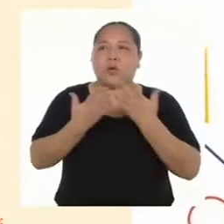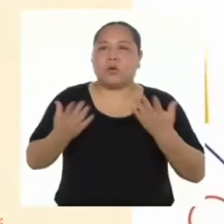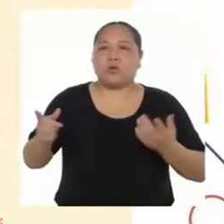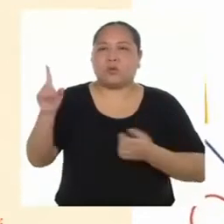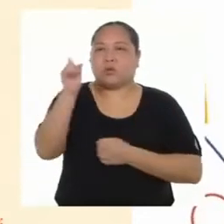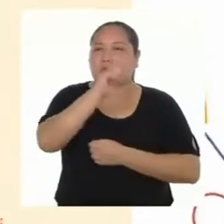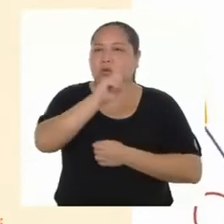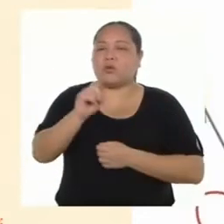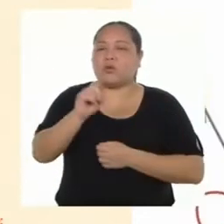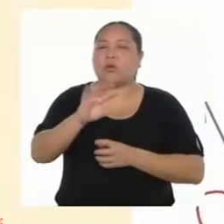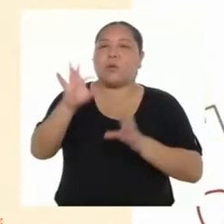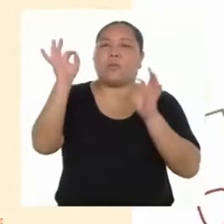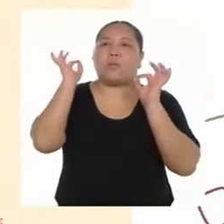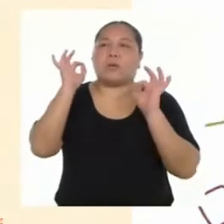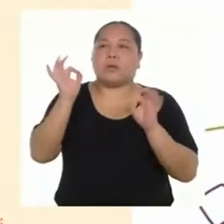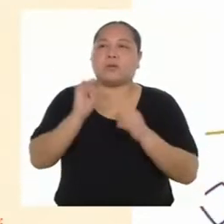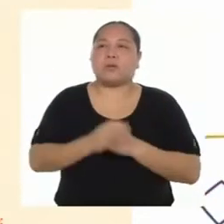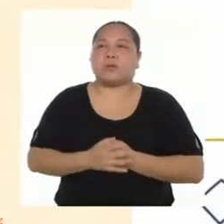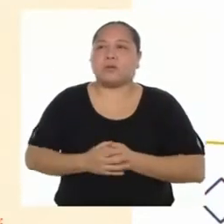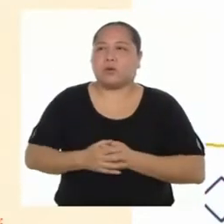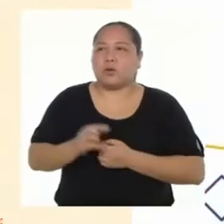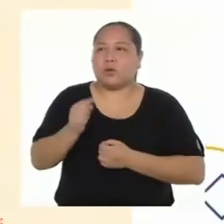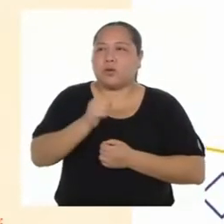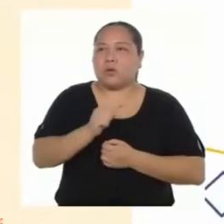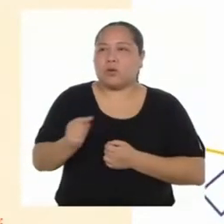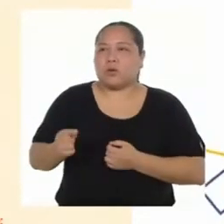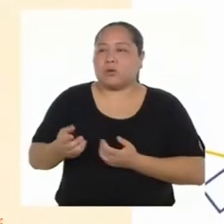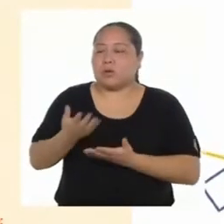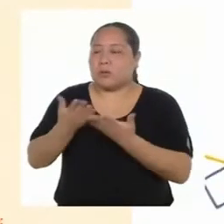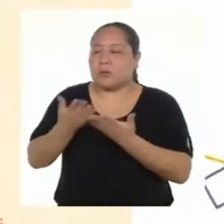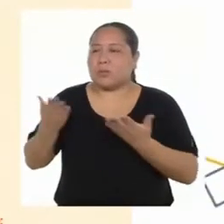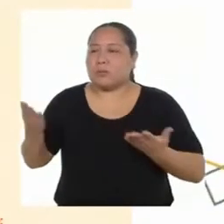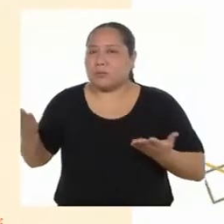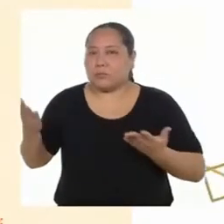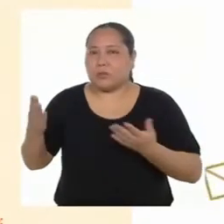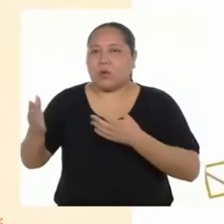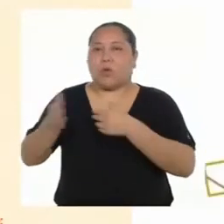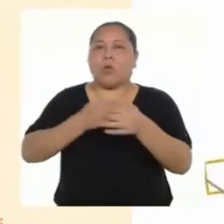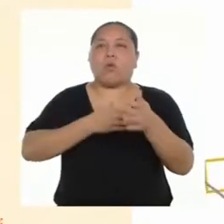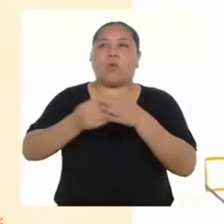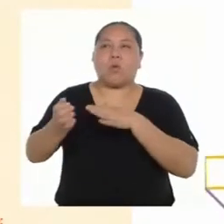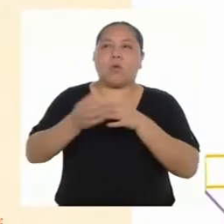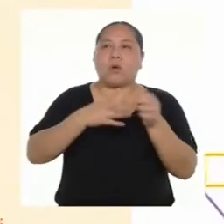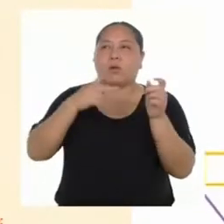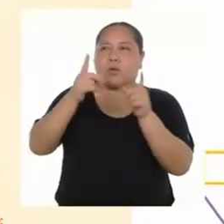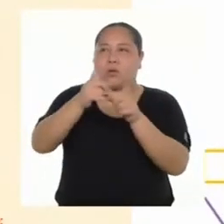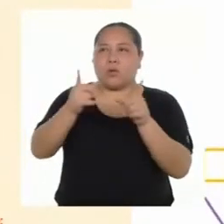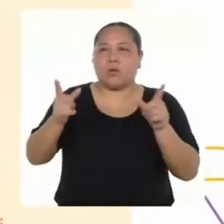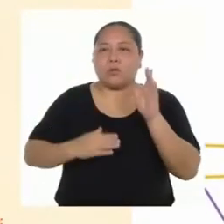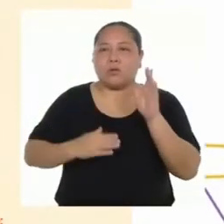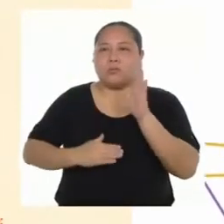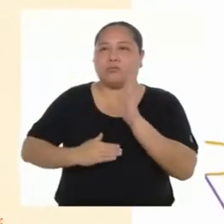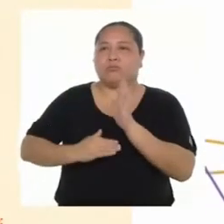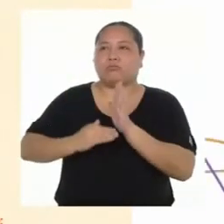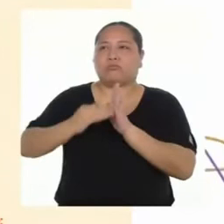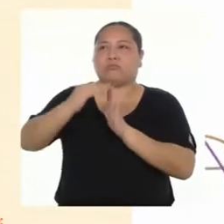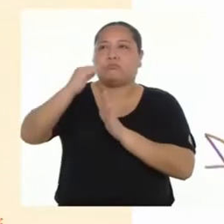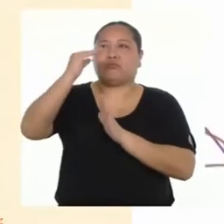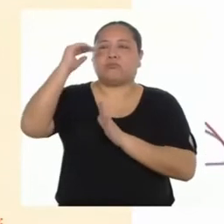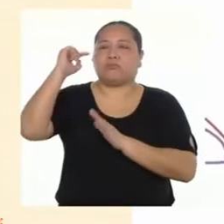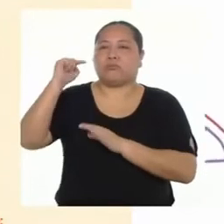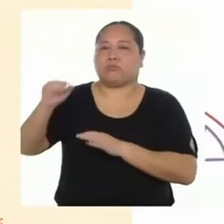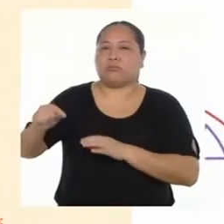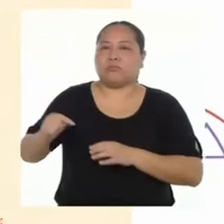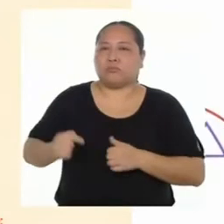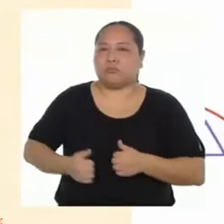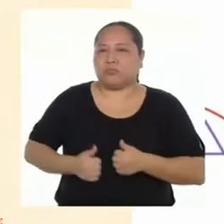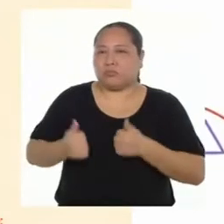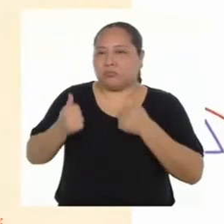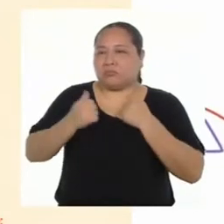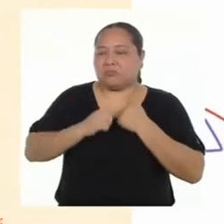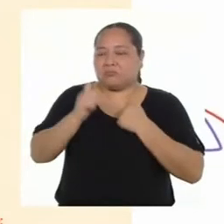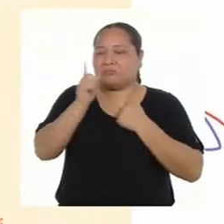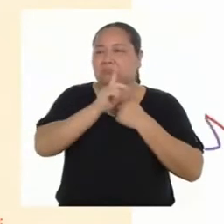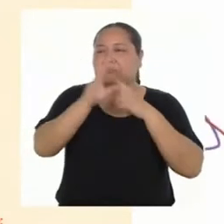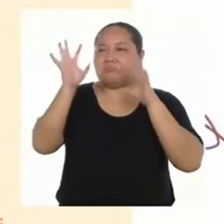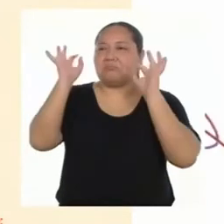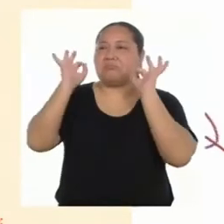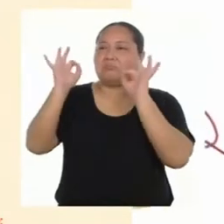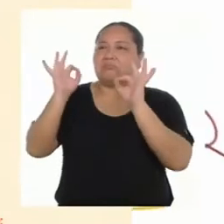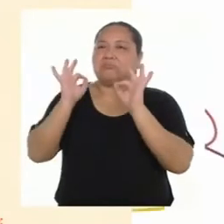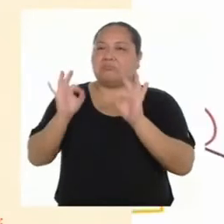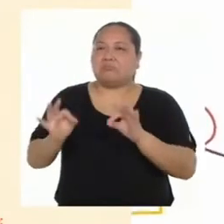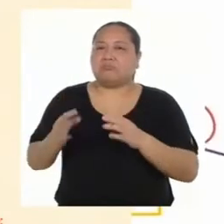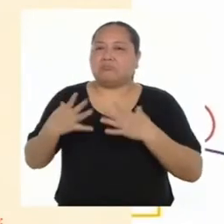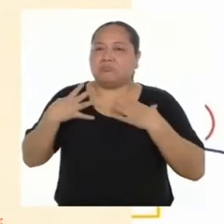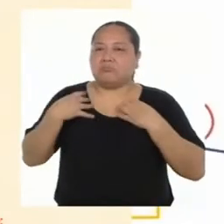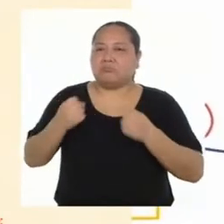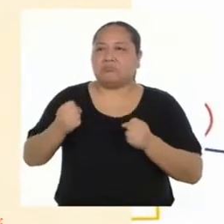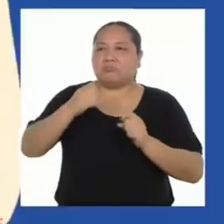no peligrosos son aquellos producidos por las personas en cualquier lugar y durante el desarrollo de su actividad que no presentan riesgo para